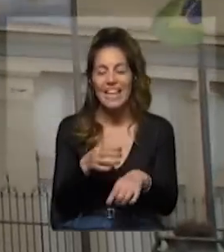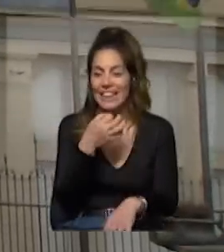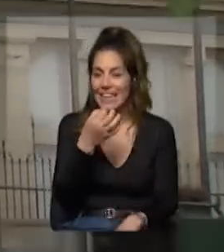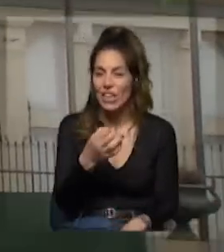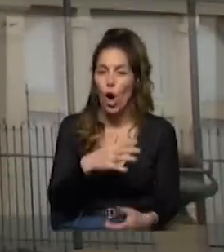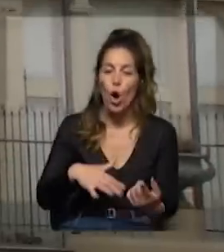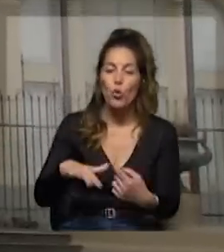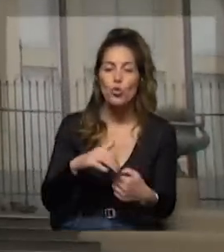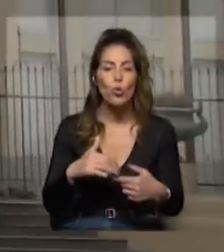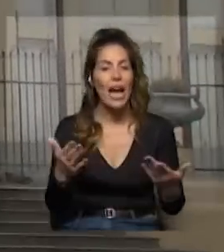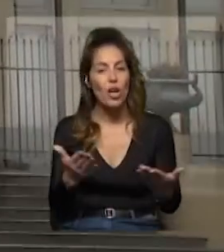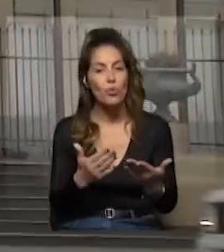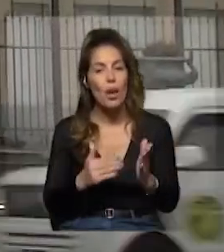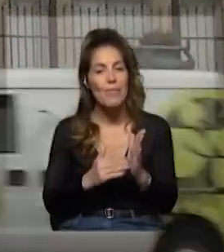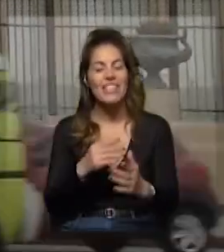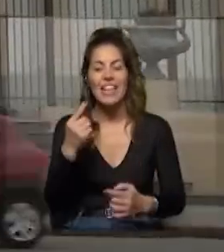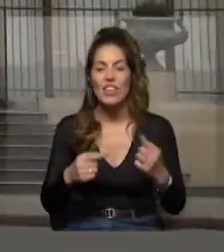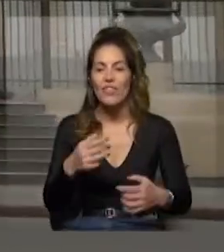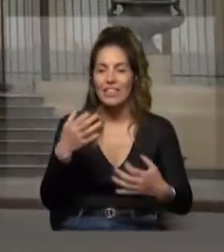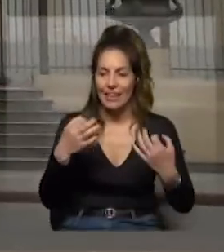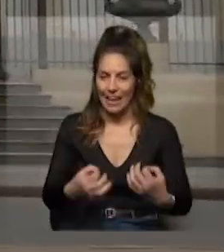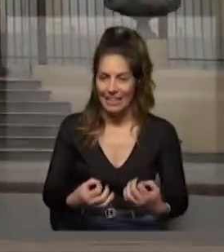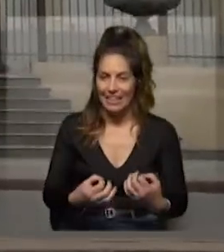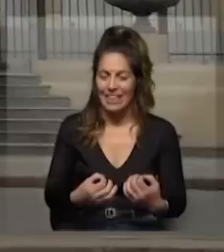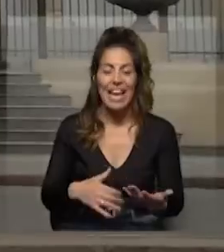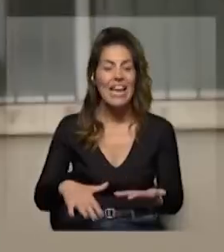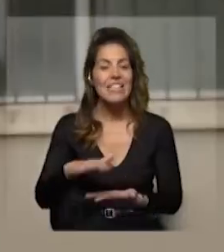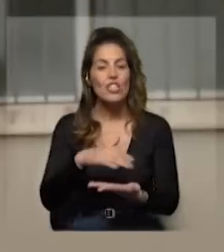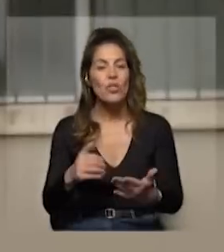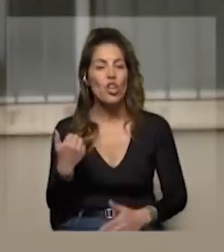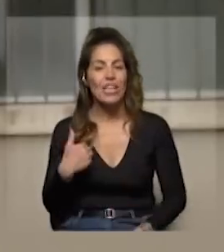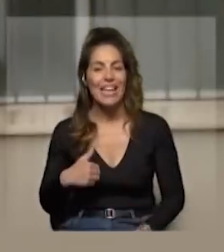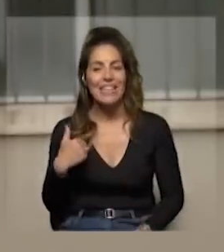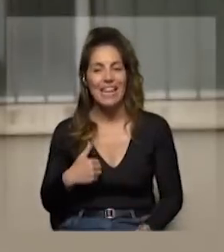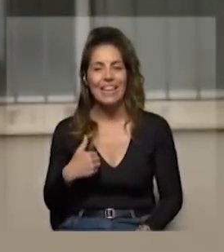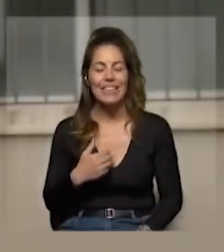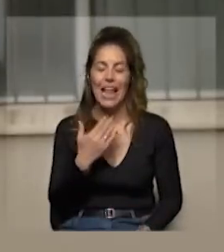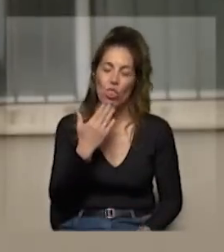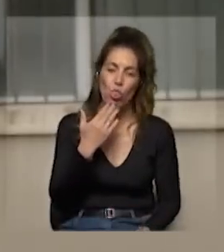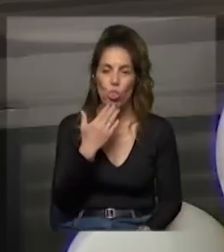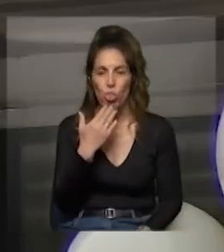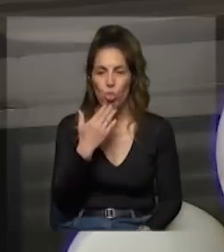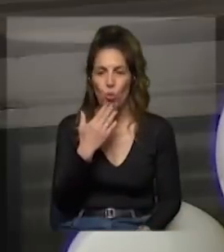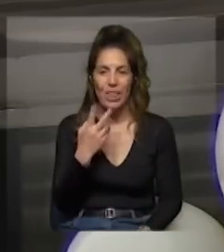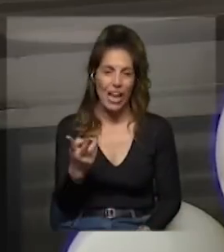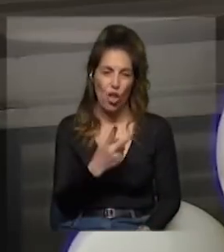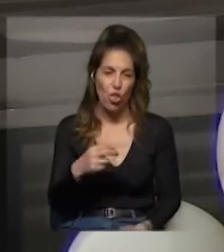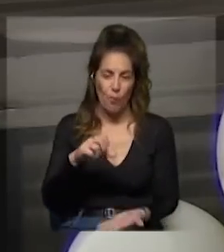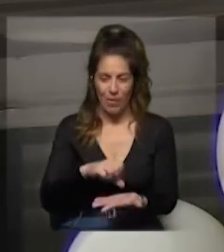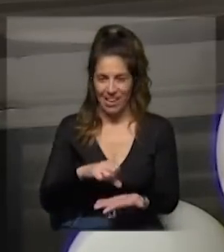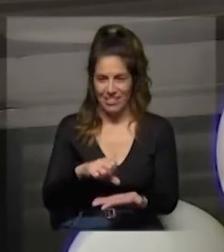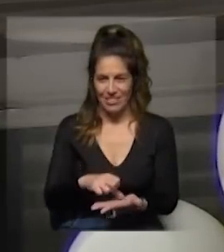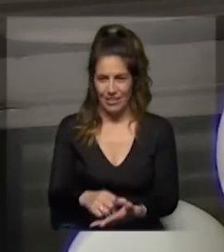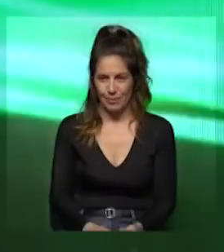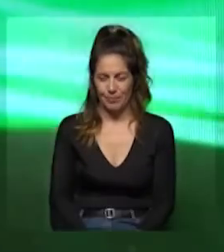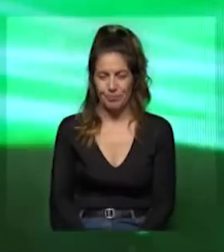la coyuntura actual presenta diversas realidades y que la situación en Argentina genera incertidumbre en ambas márgenes del río de la